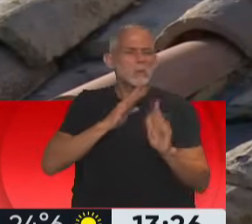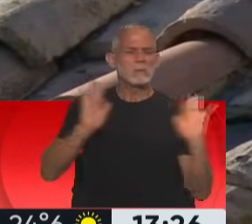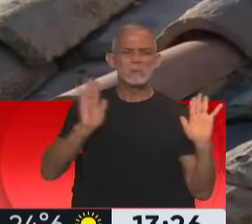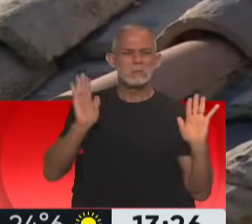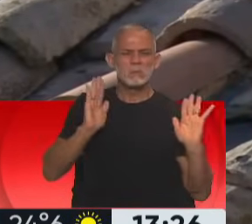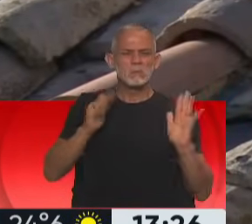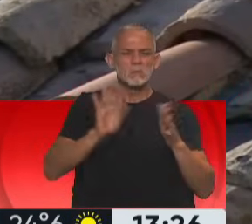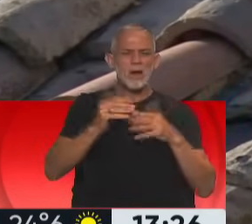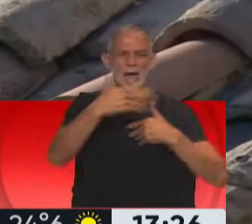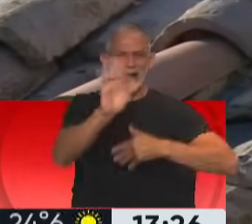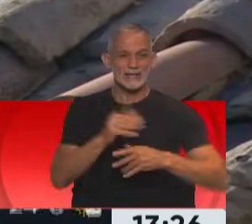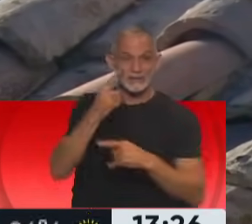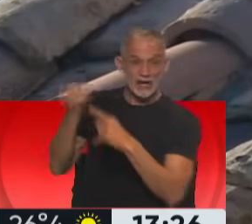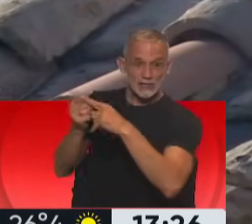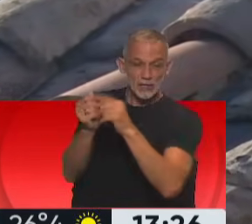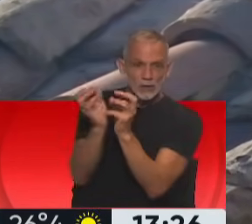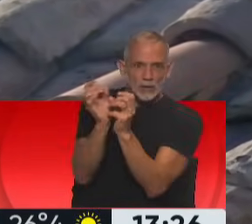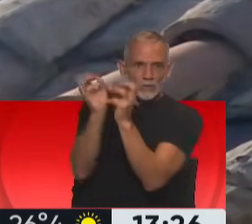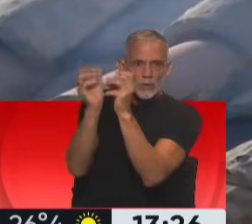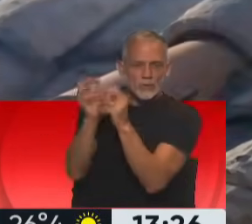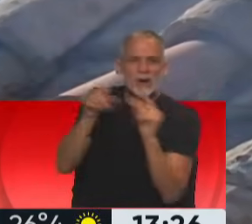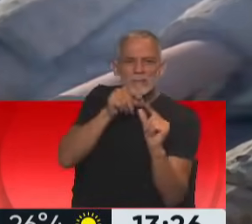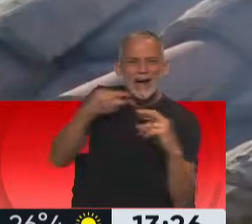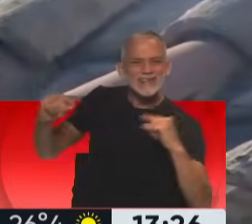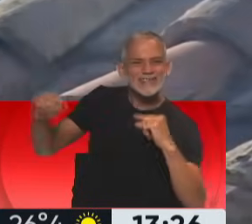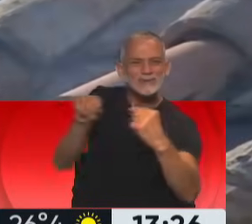por supuesto. Mirá, en ese momento, con las gaviotas